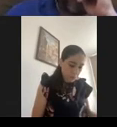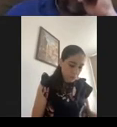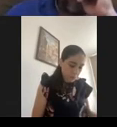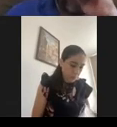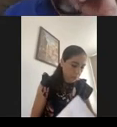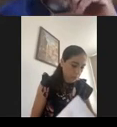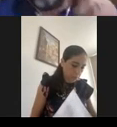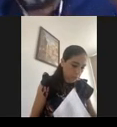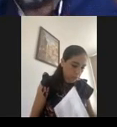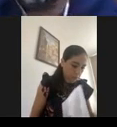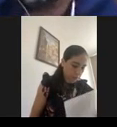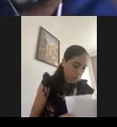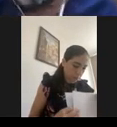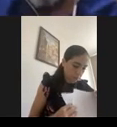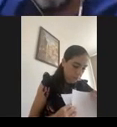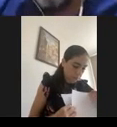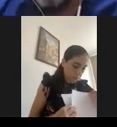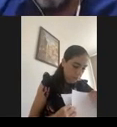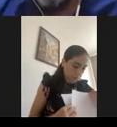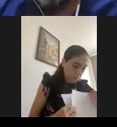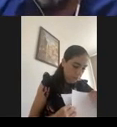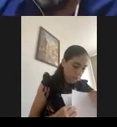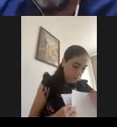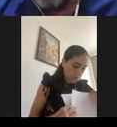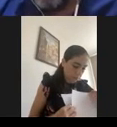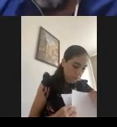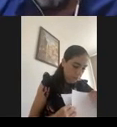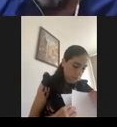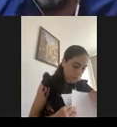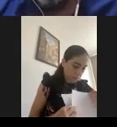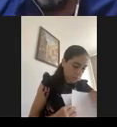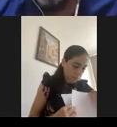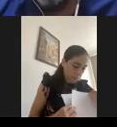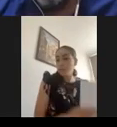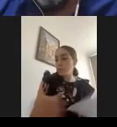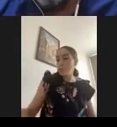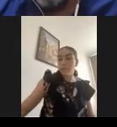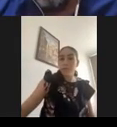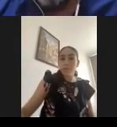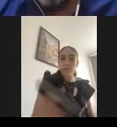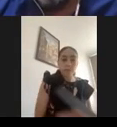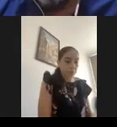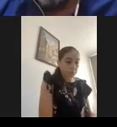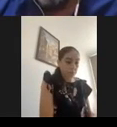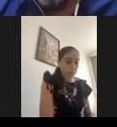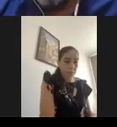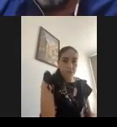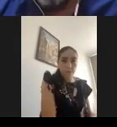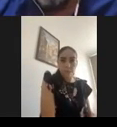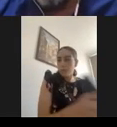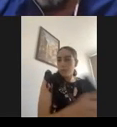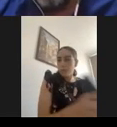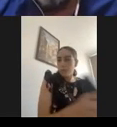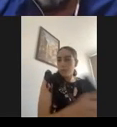diferencia de la cabecera municipal, el uso es querer fomentar el uso de la bicicleta en las delegaciones,